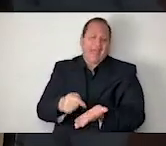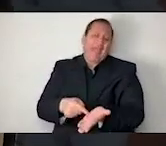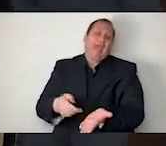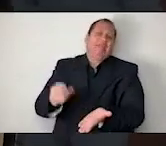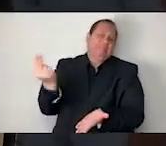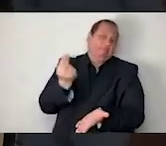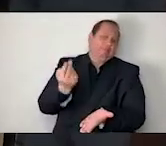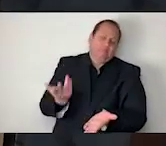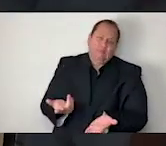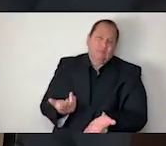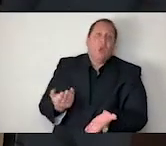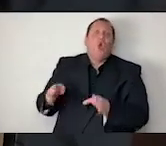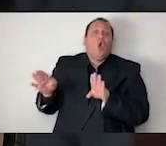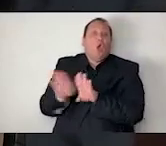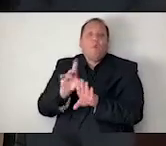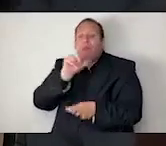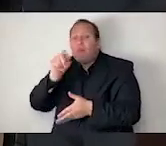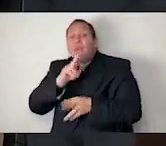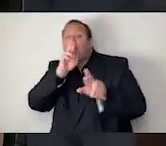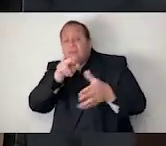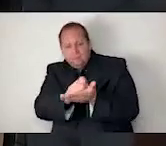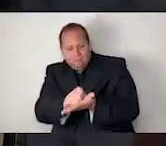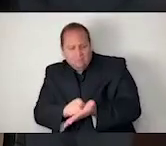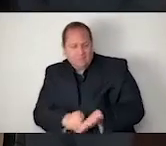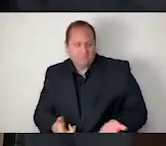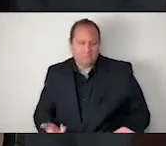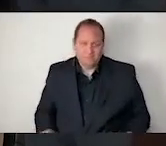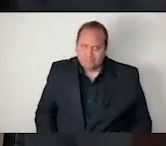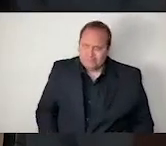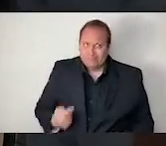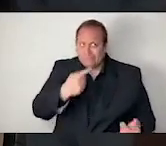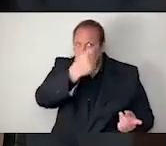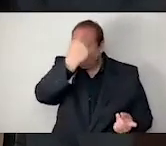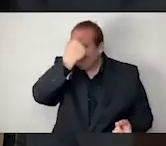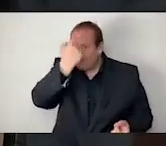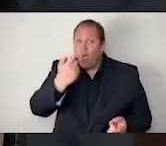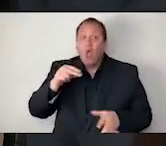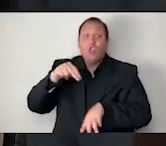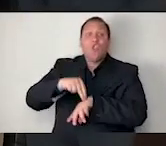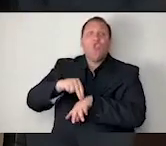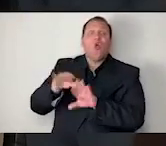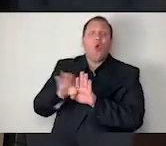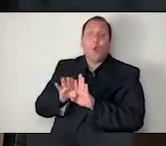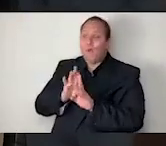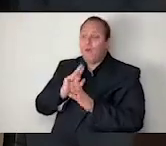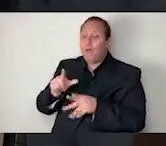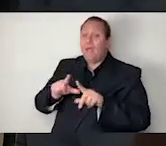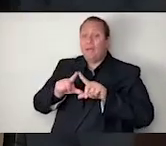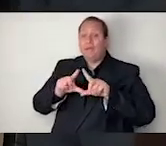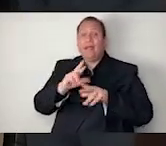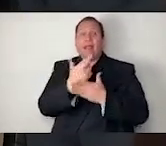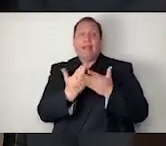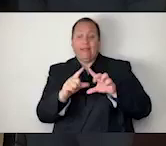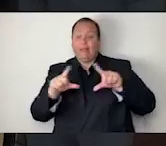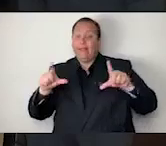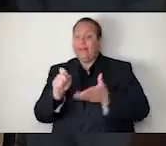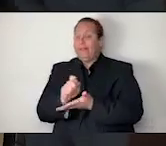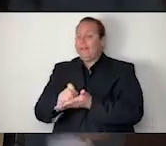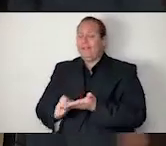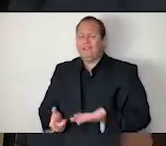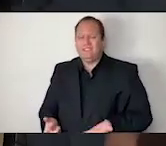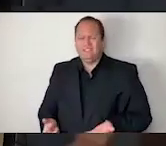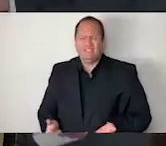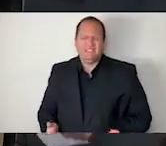los reportes verdad como los doctores van a hacer sus recetas ese es el colmo totalmente